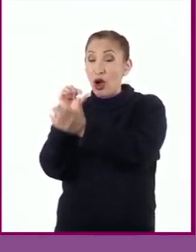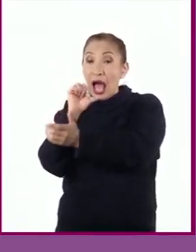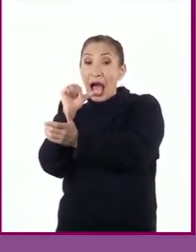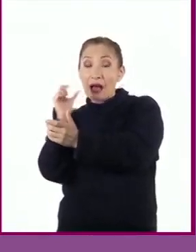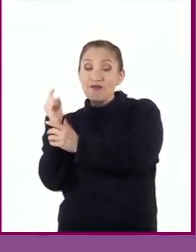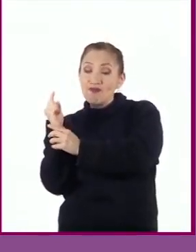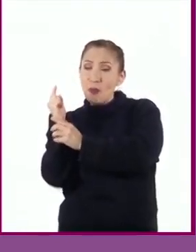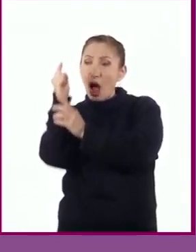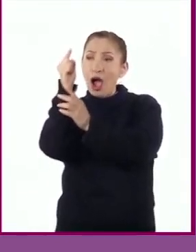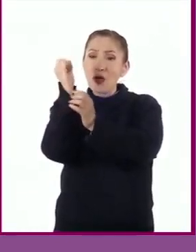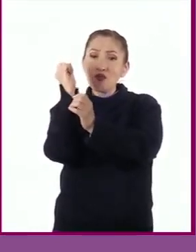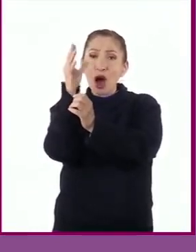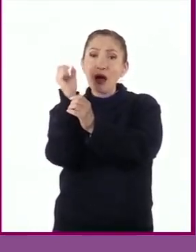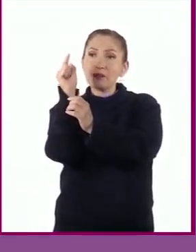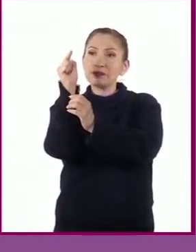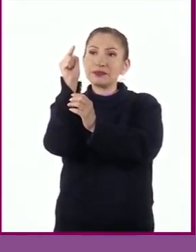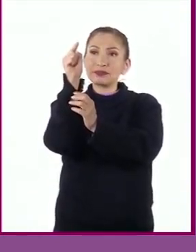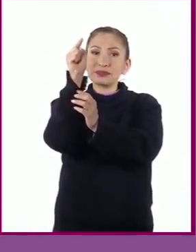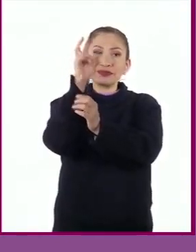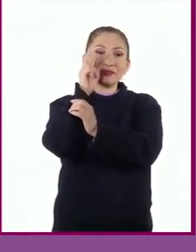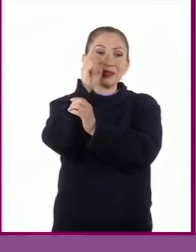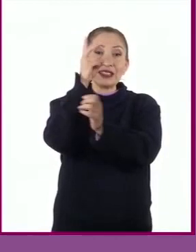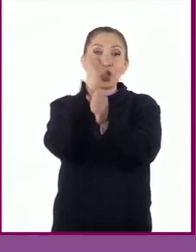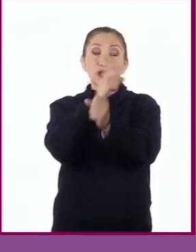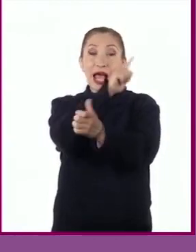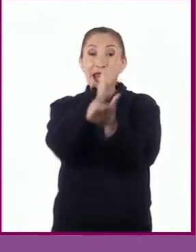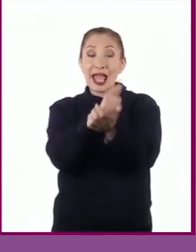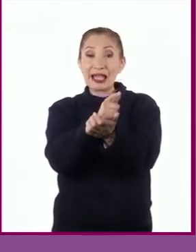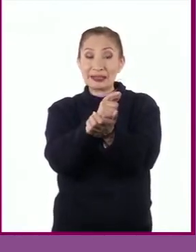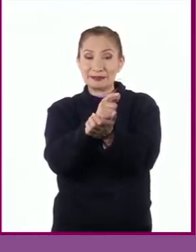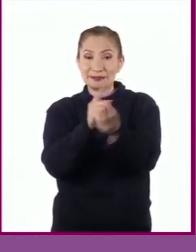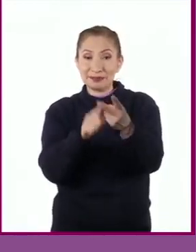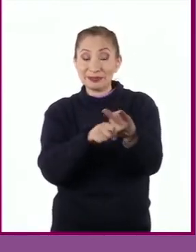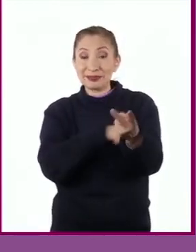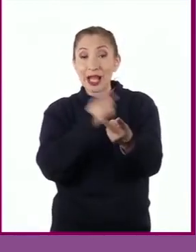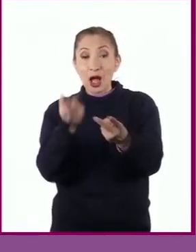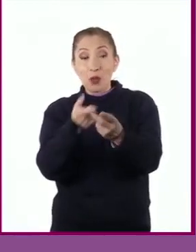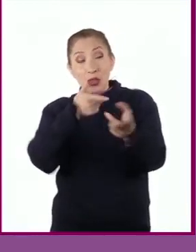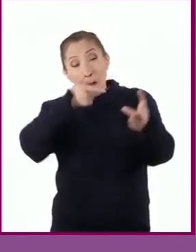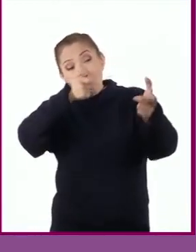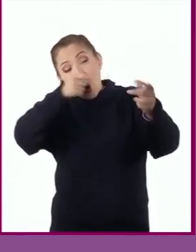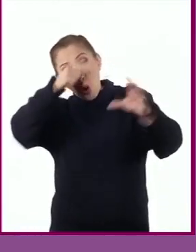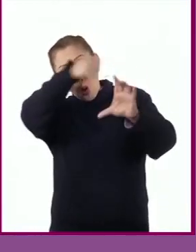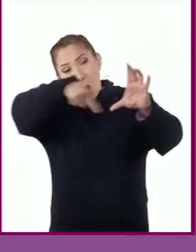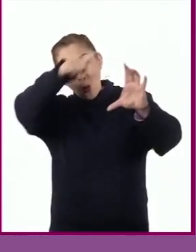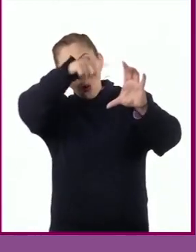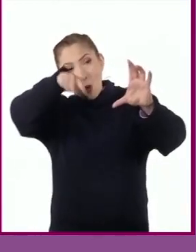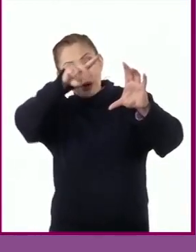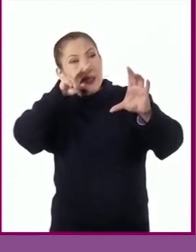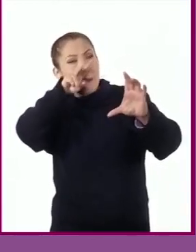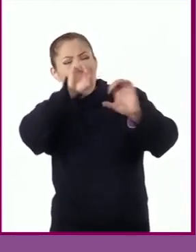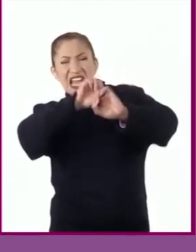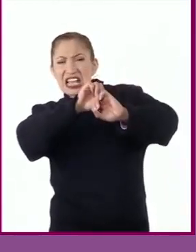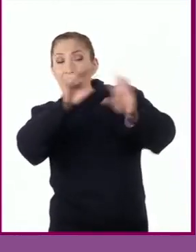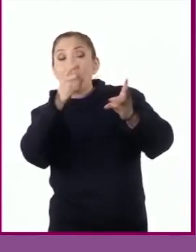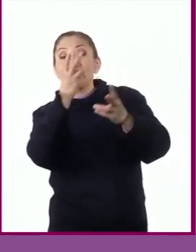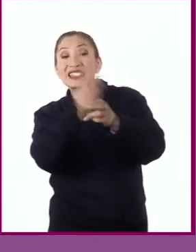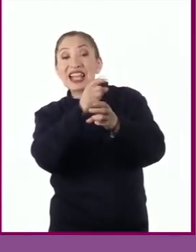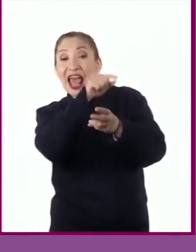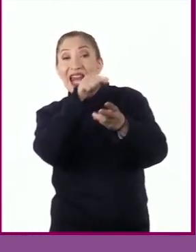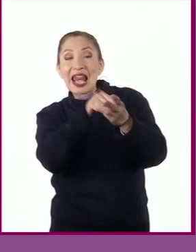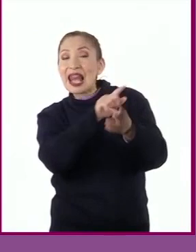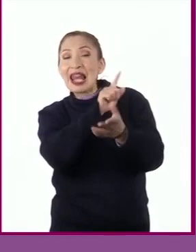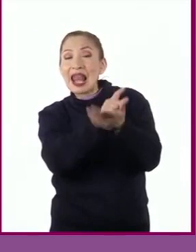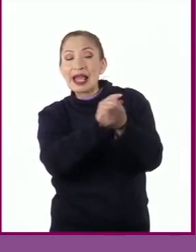el momento en que lo suelta, tal y como lo señala la segunda ley de Newton. Y en el tiro al blanco se está expresando claramente la tercera ley